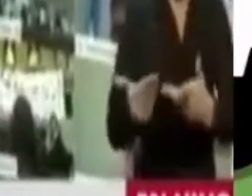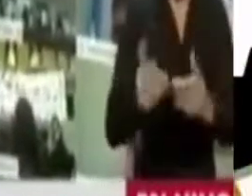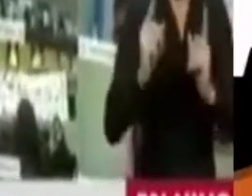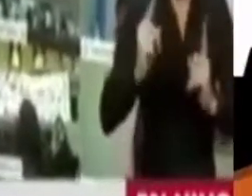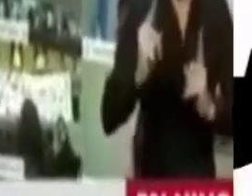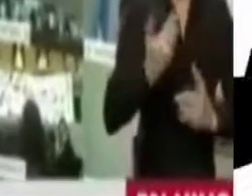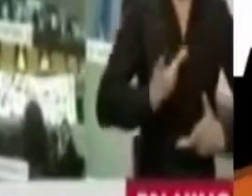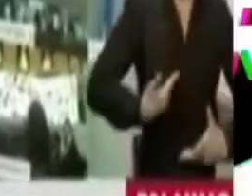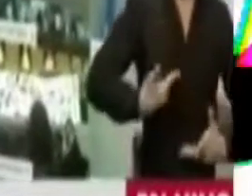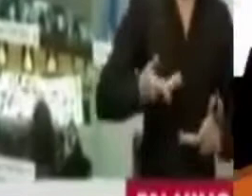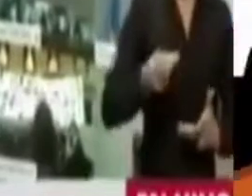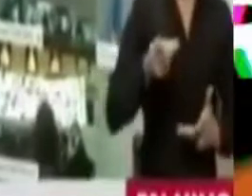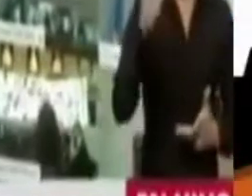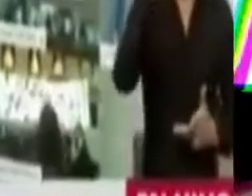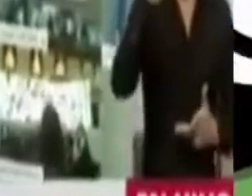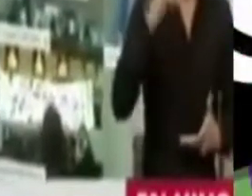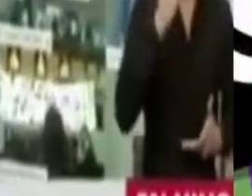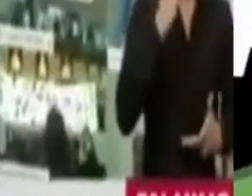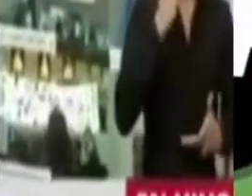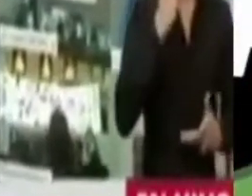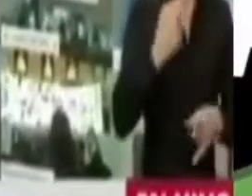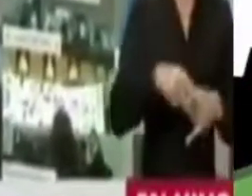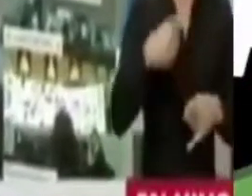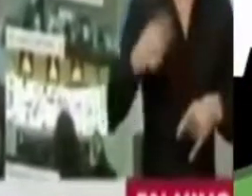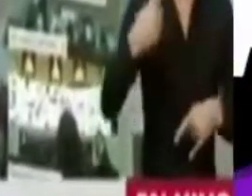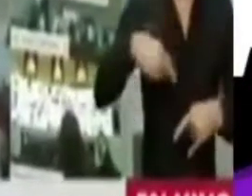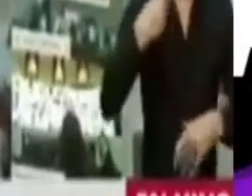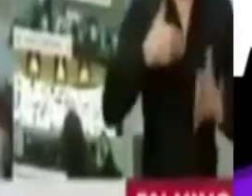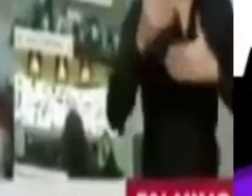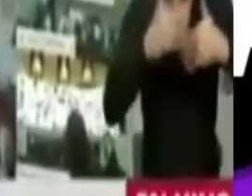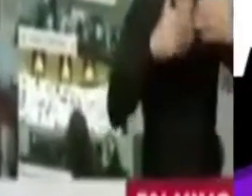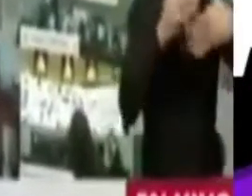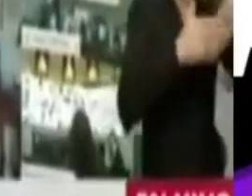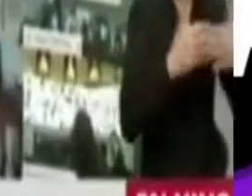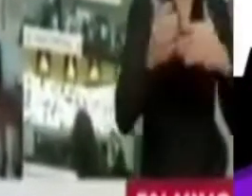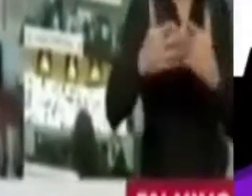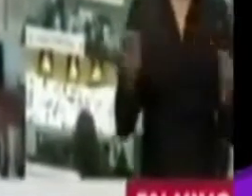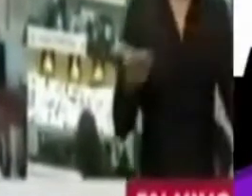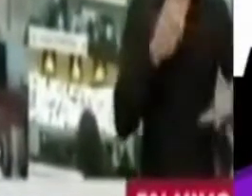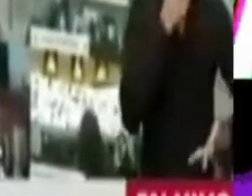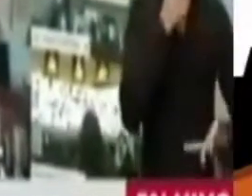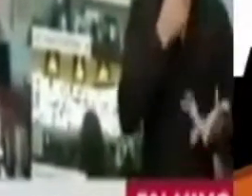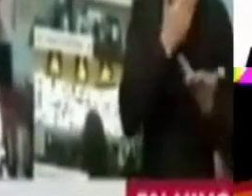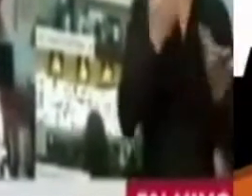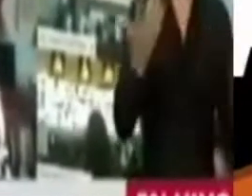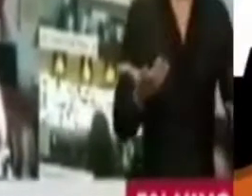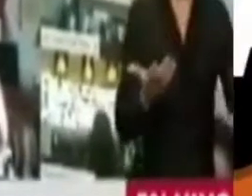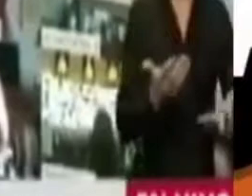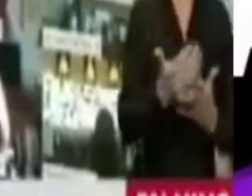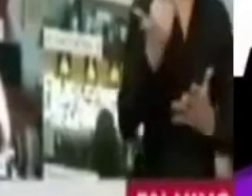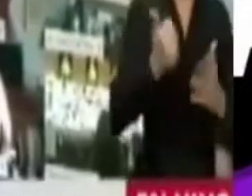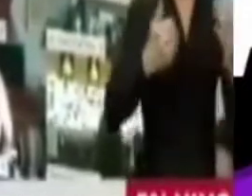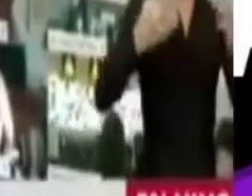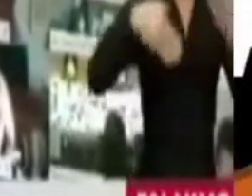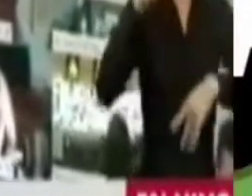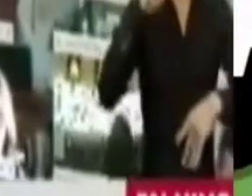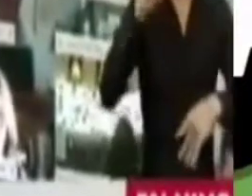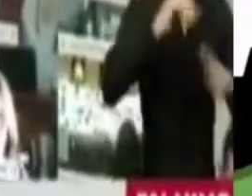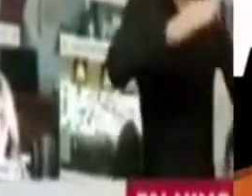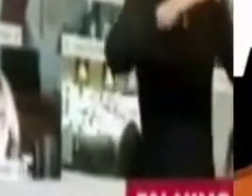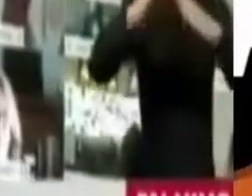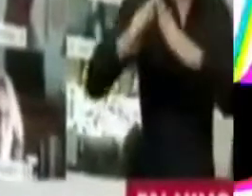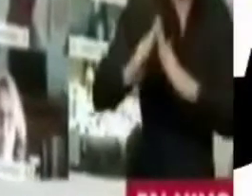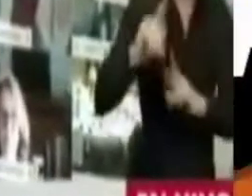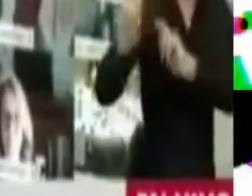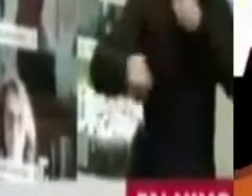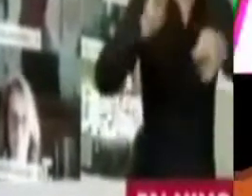el jefe de gabinete. Sí. Yo lo tomo como piso, como puede ser toda la deuda. Claro, claro, claro, claro. Bueno, pero